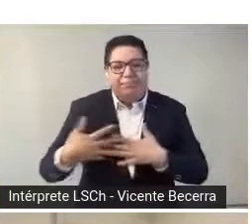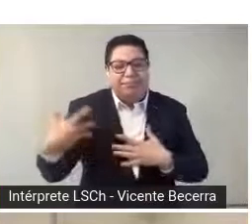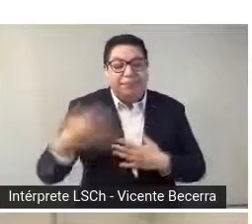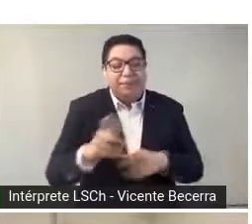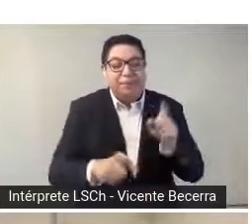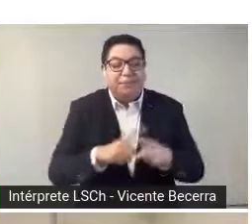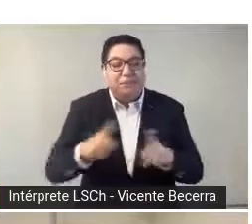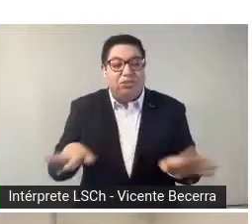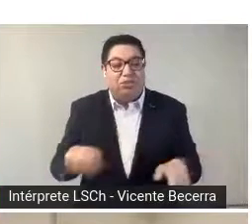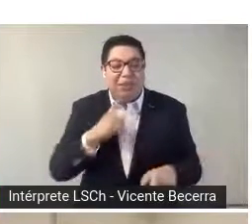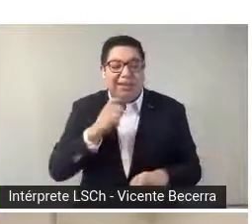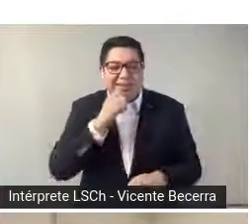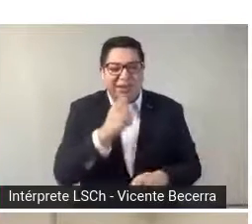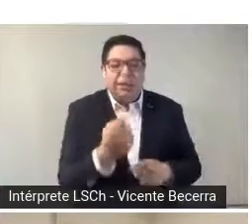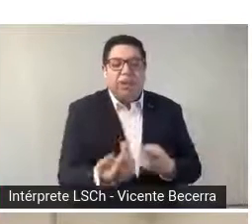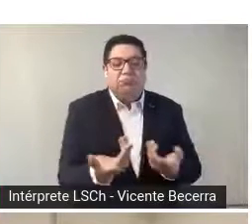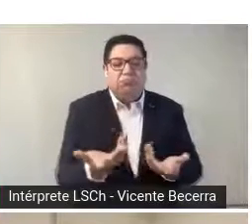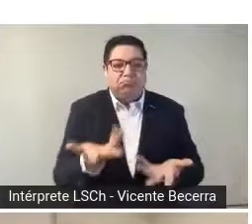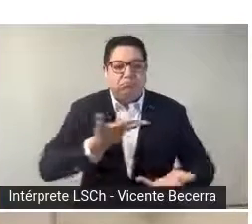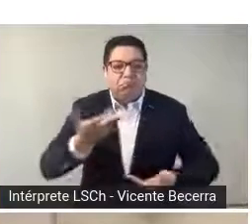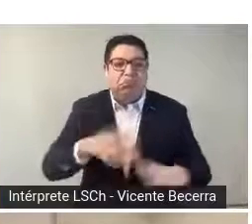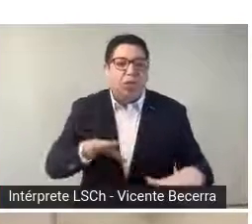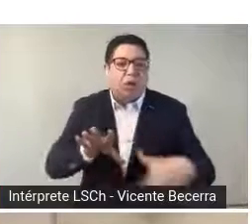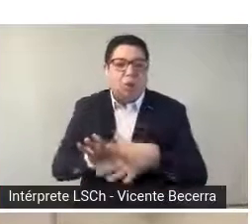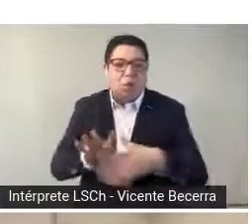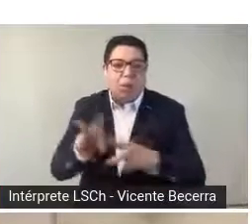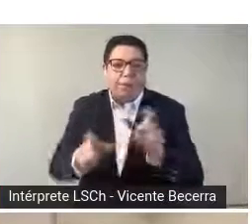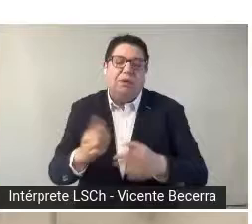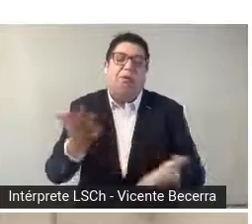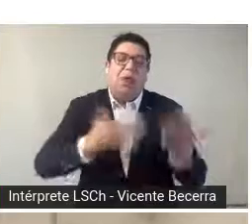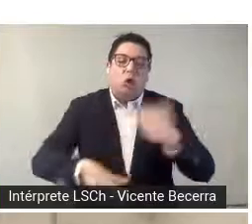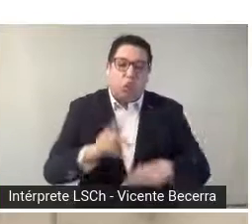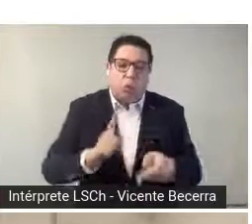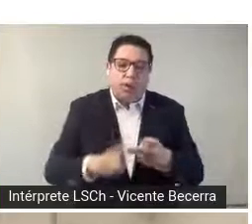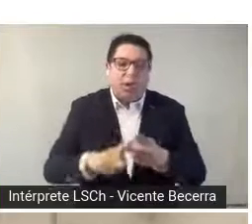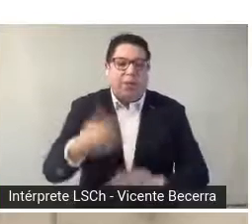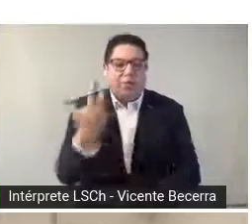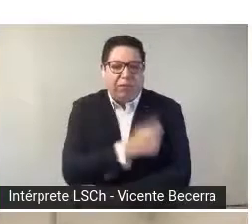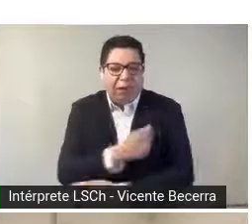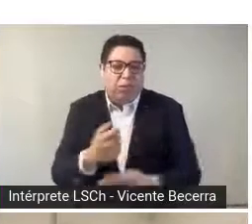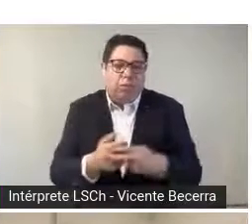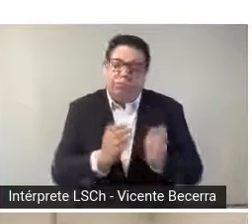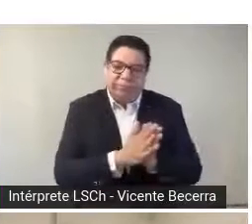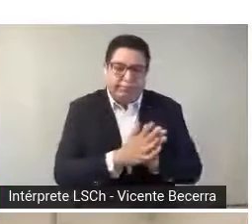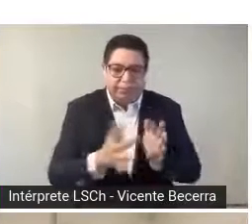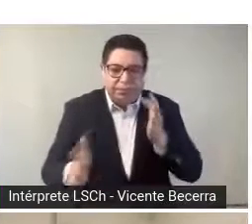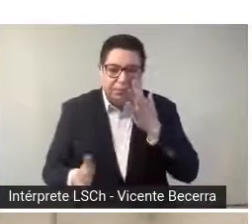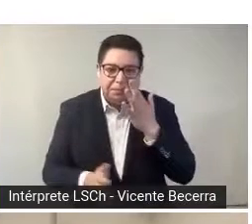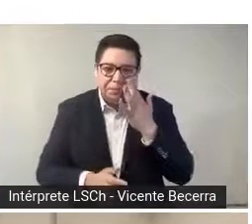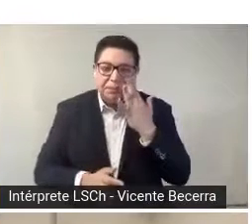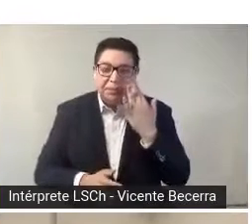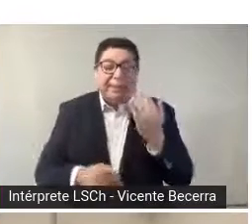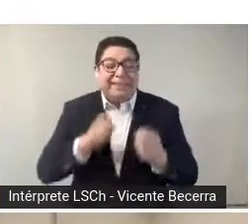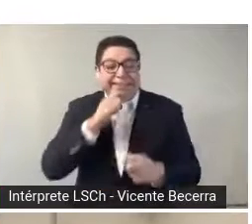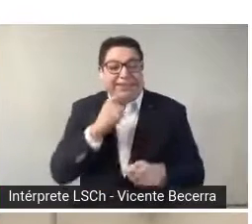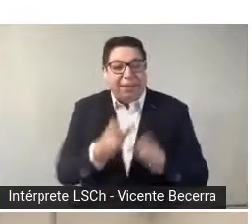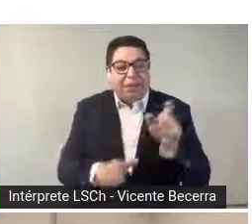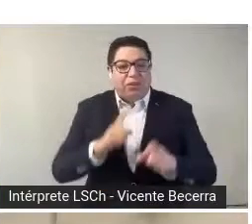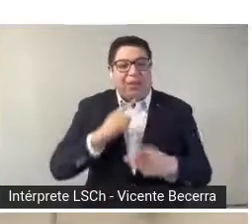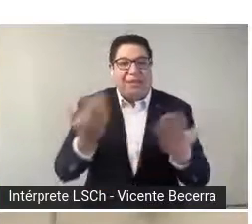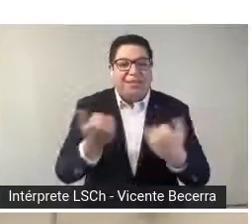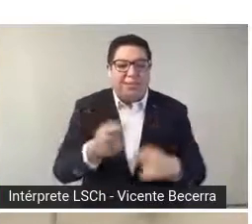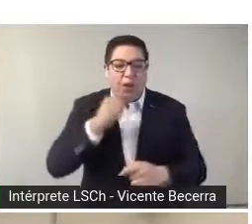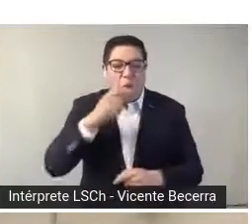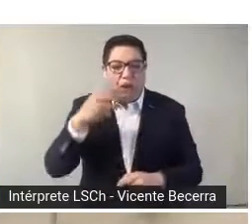personas respondan con las medidas de autocuidado, con la vacunación y con todo eso. O sea, crear confianza, a pesar de